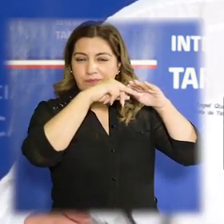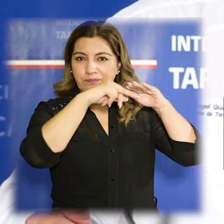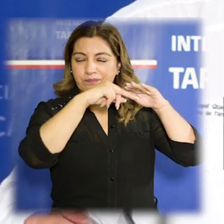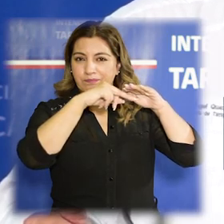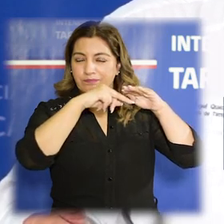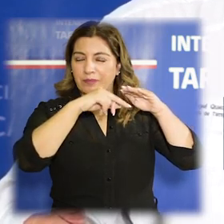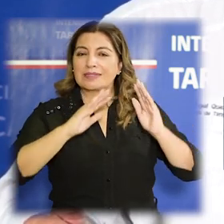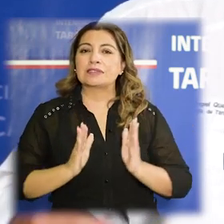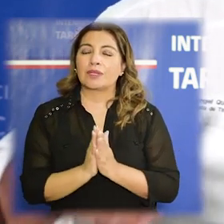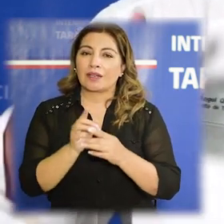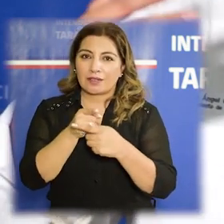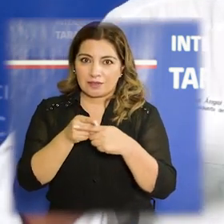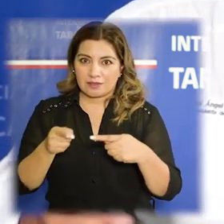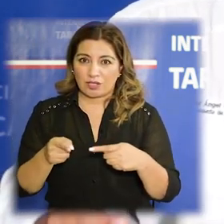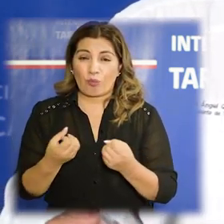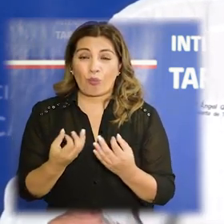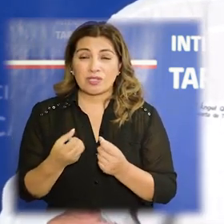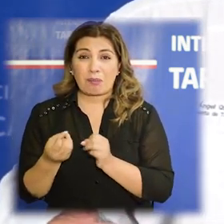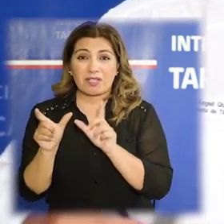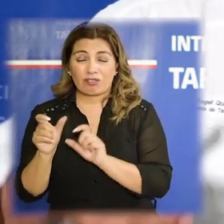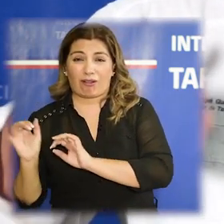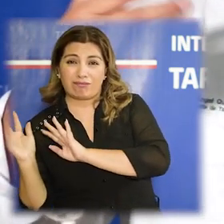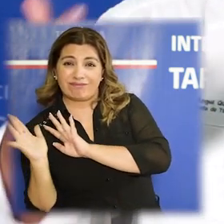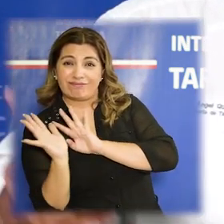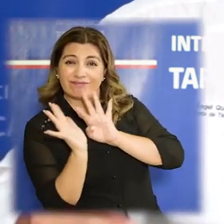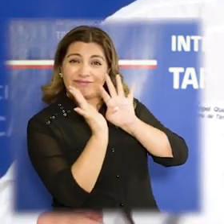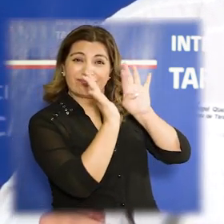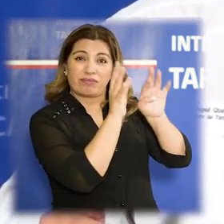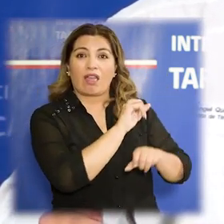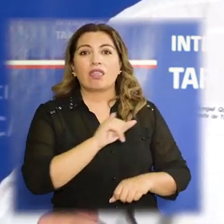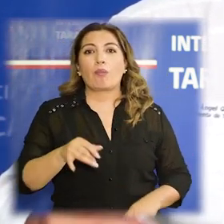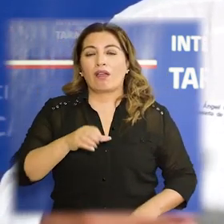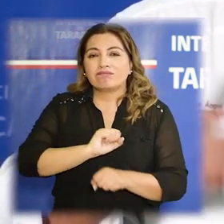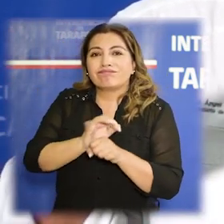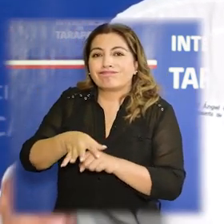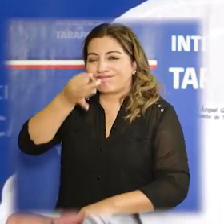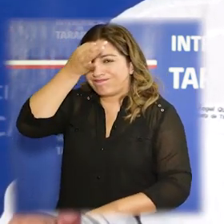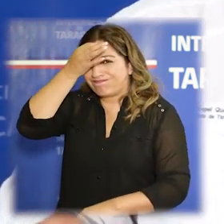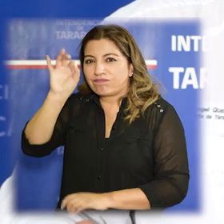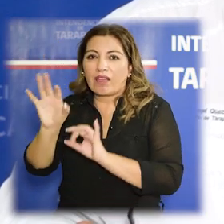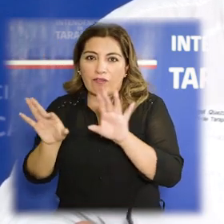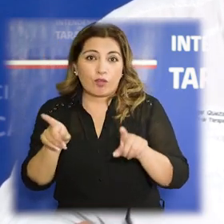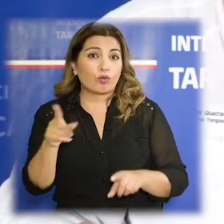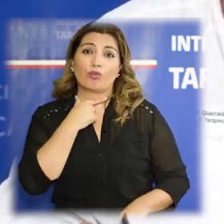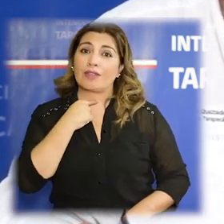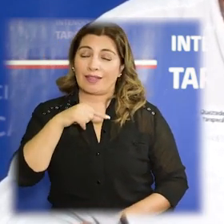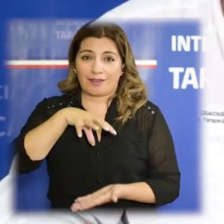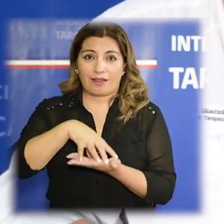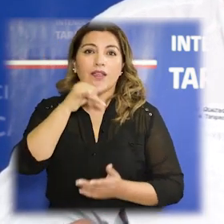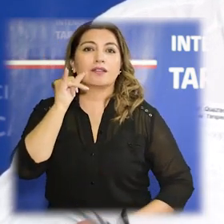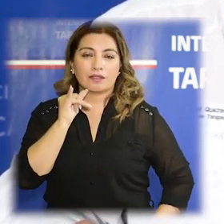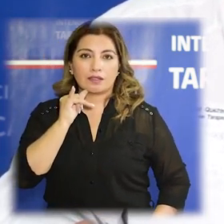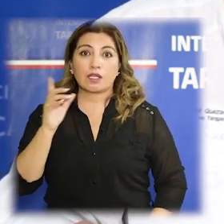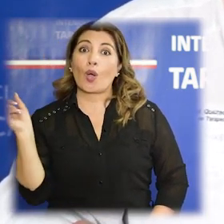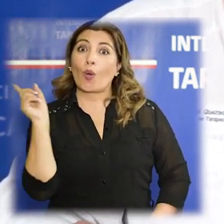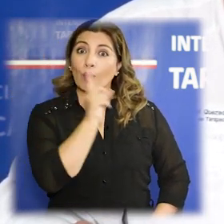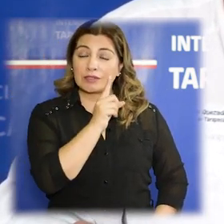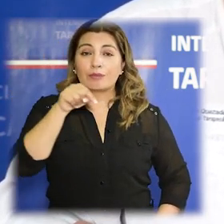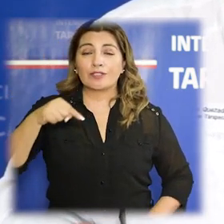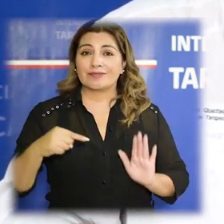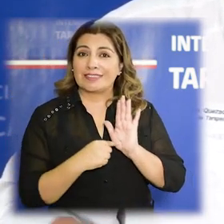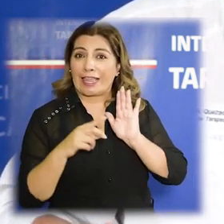peregrinaje, porque efectivamente hay aglomeración de personas y pueden haber contagios, ¿no es cierto?, y eso es lo que no queremos en nuestra región. Y como punto final,